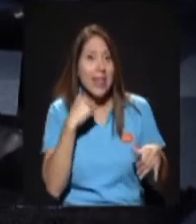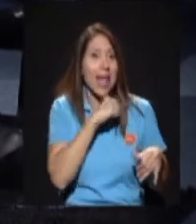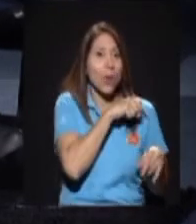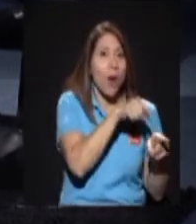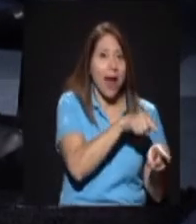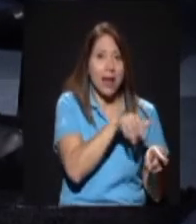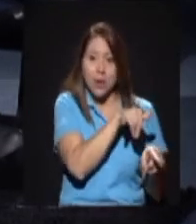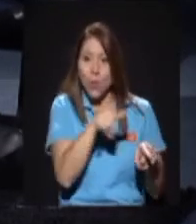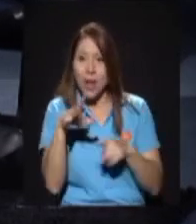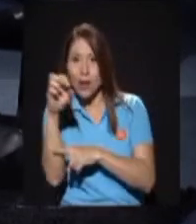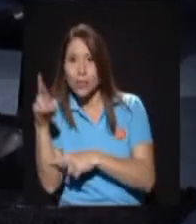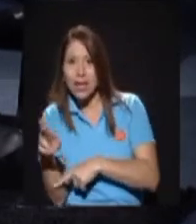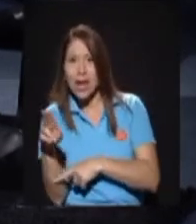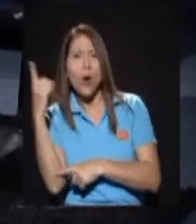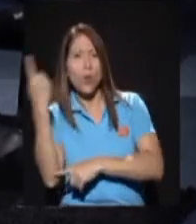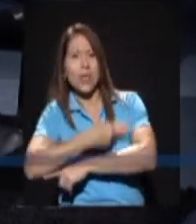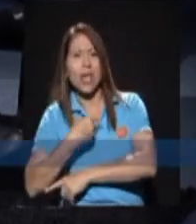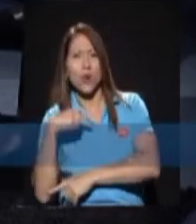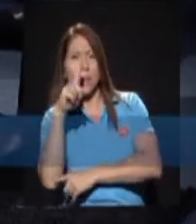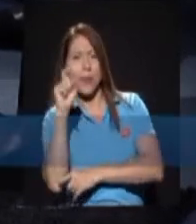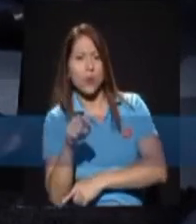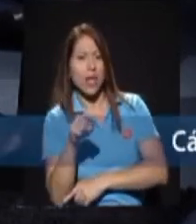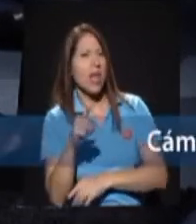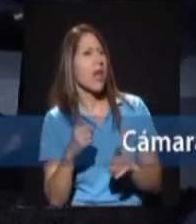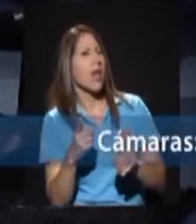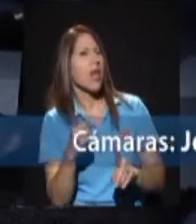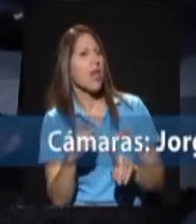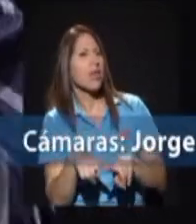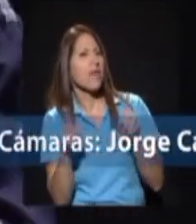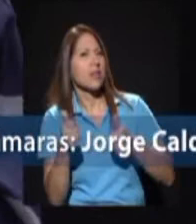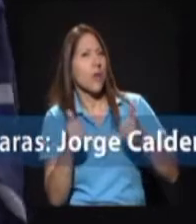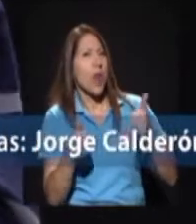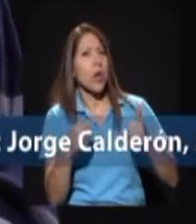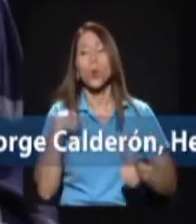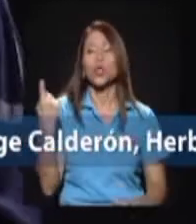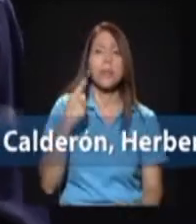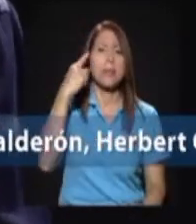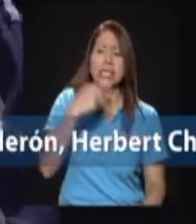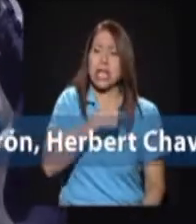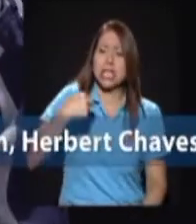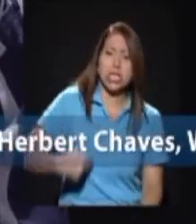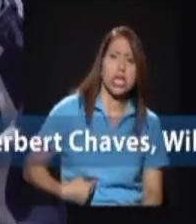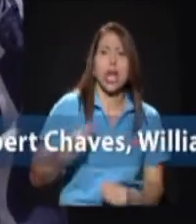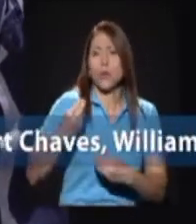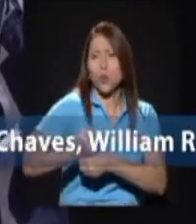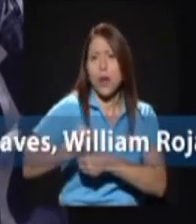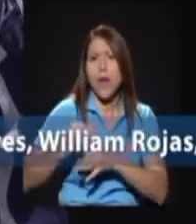Intel cuál era la diferencia de productividad, porque uno siempre tiene esa idea de, no, es que los chinos son súper productivos, los ticos somos súper inútiles.